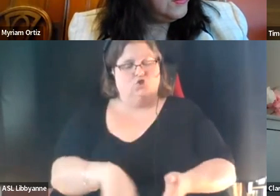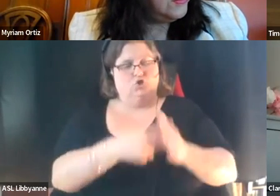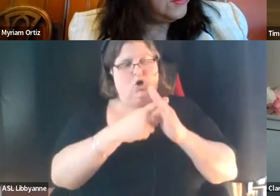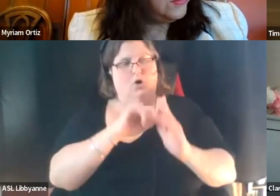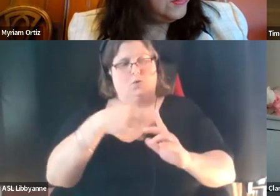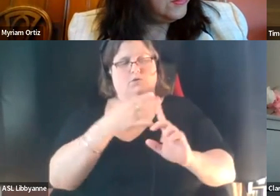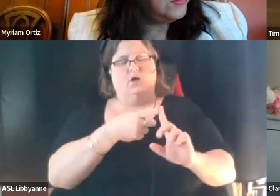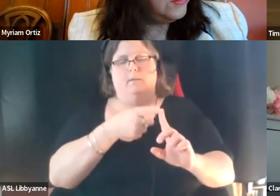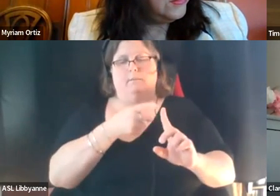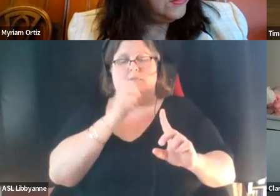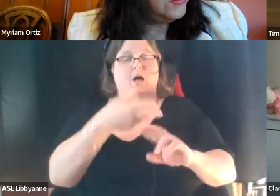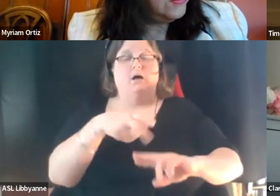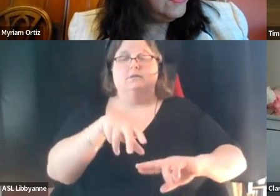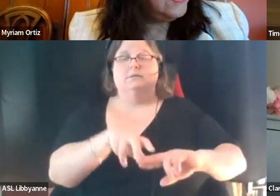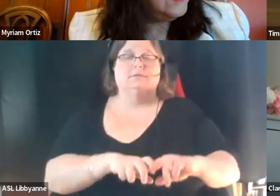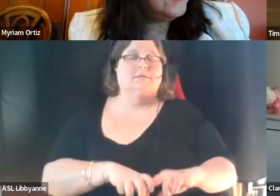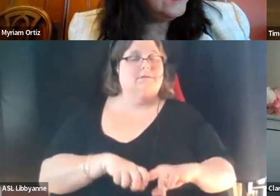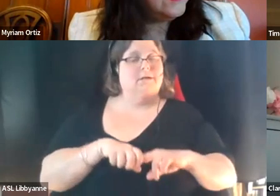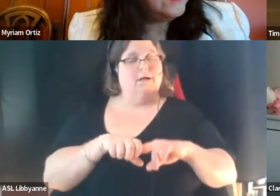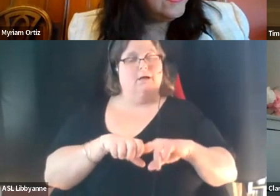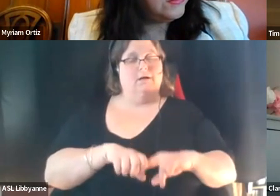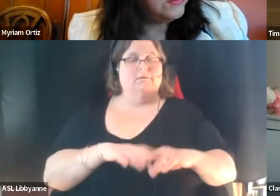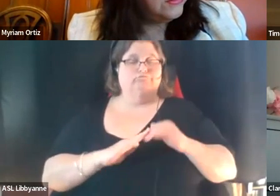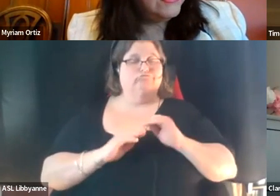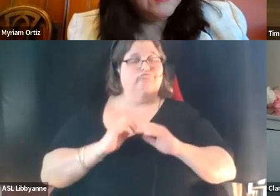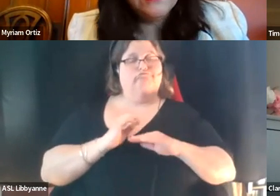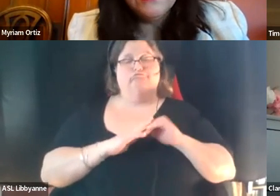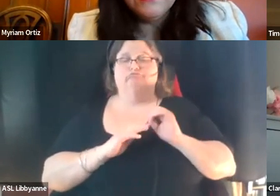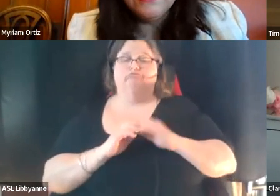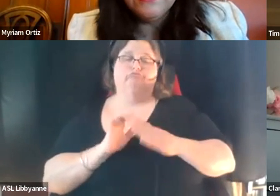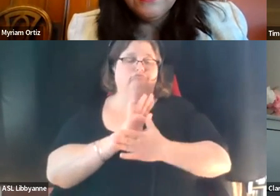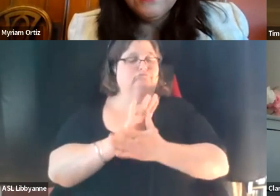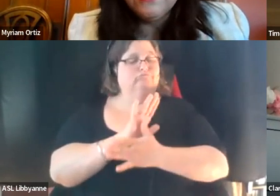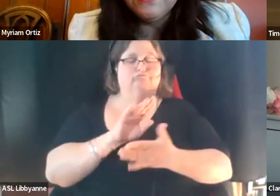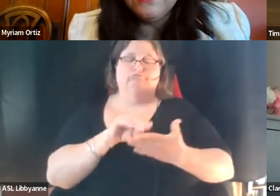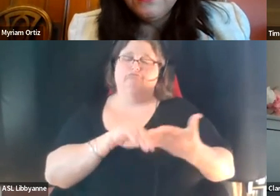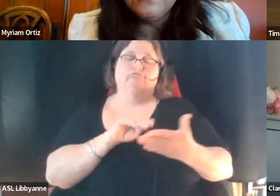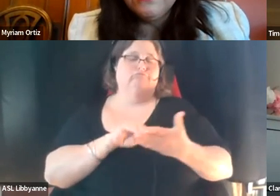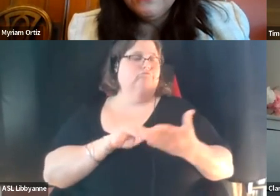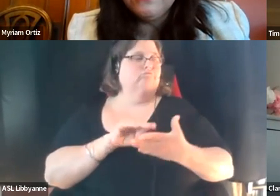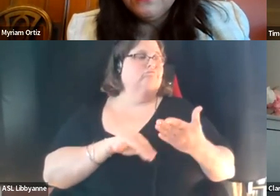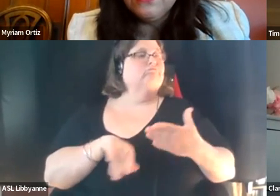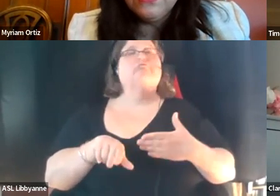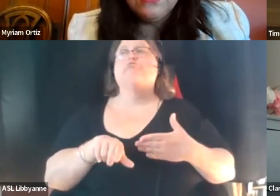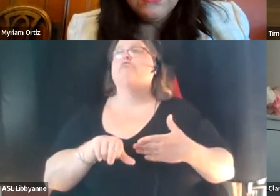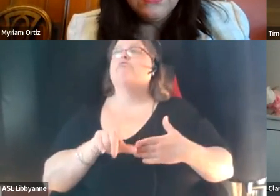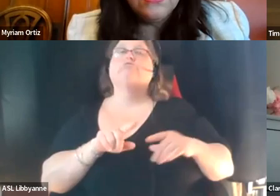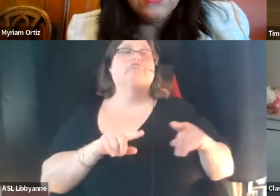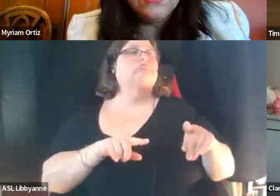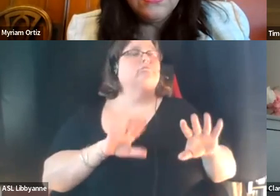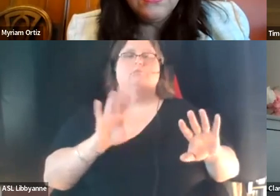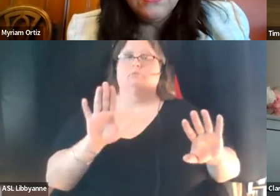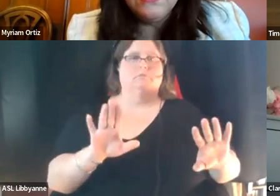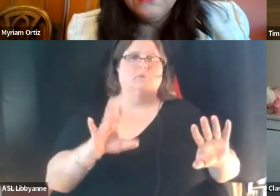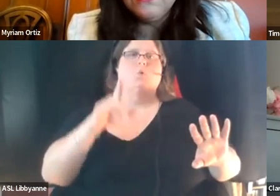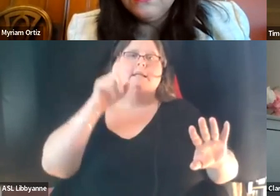una silla y ver papeles y todo lo que ha pasado con el otro. Alguien que visite las escuelas, que sea empático con los